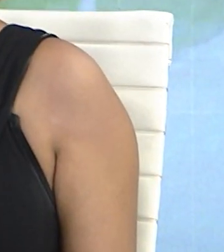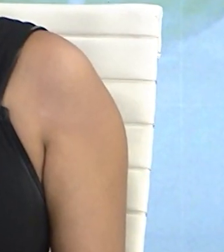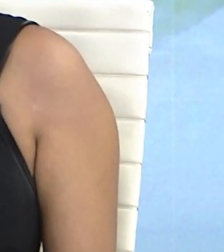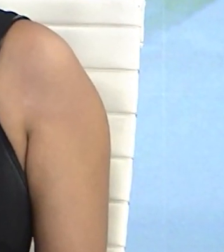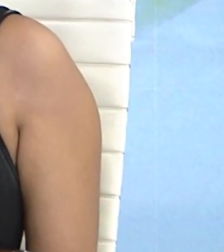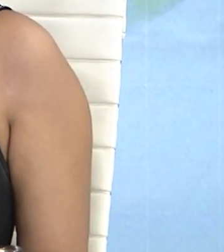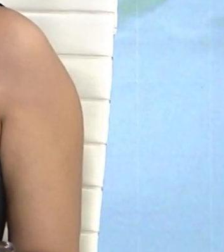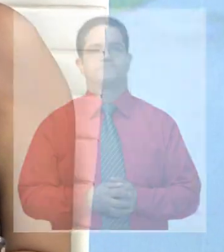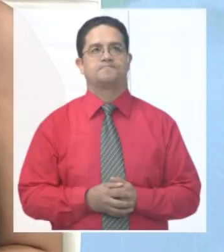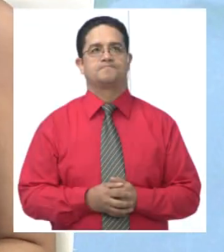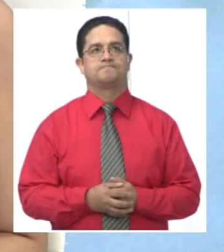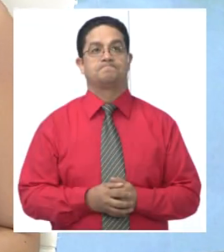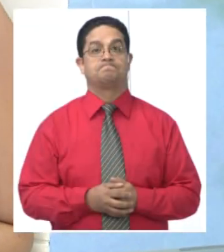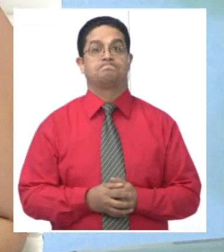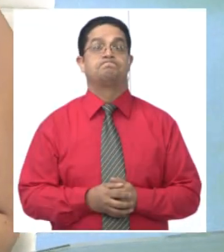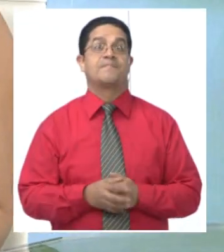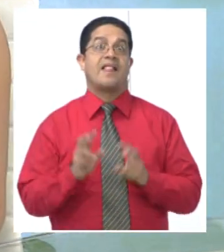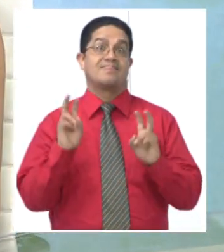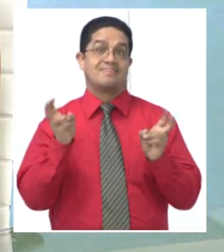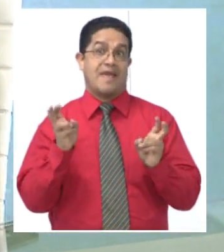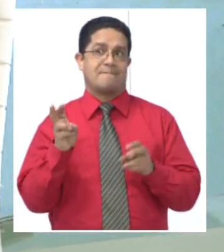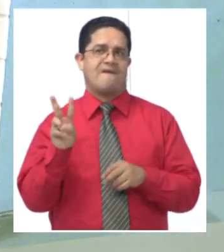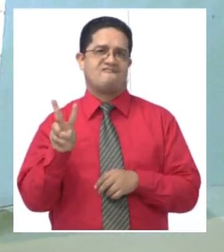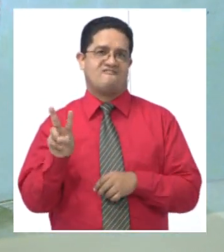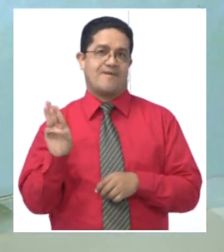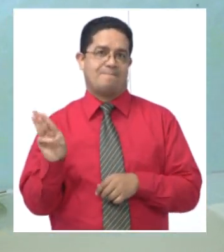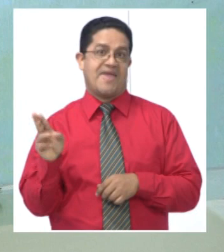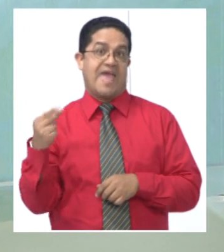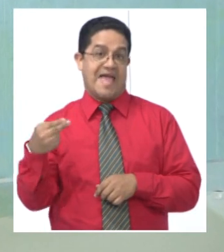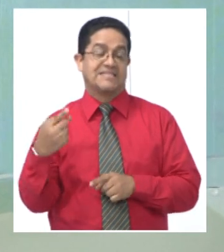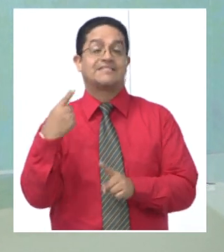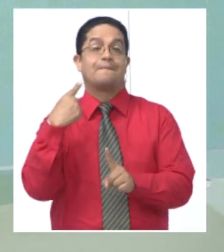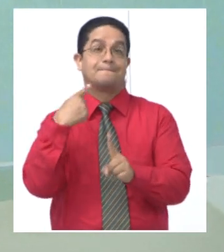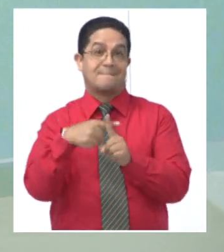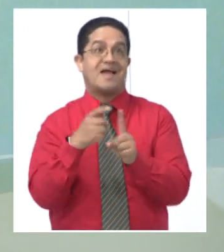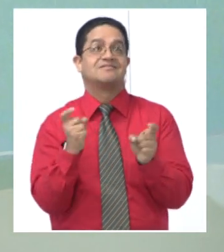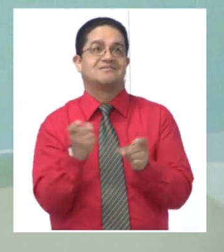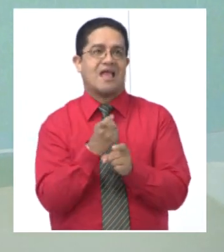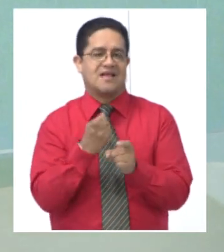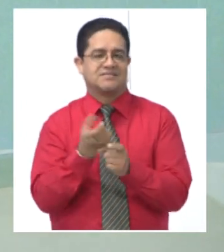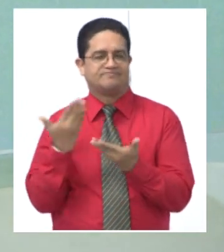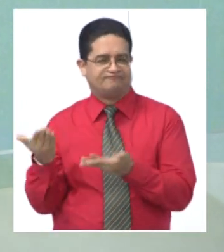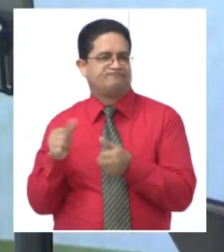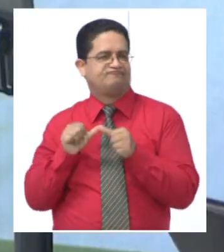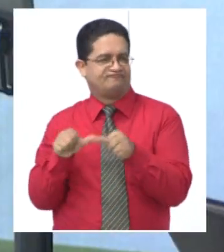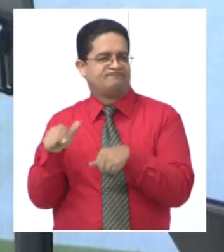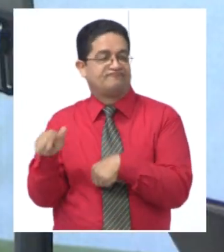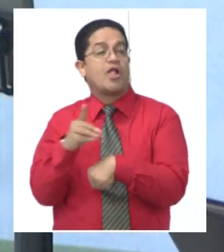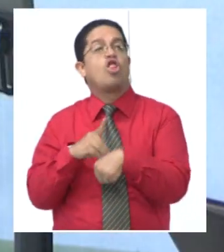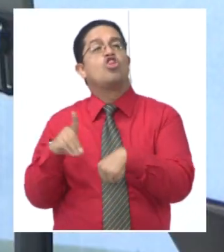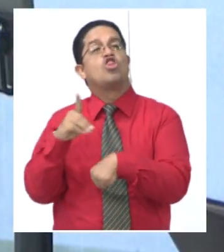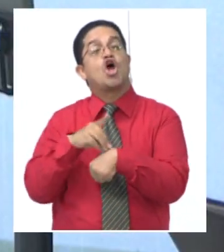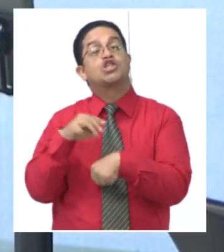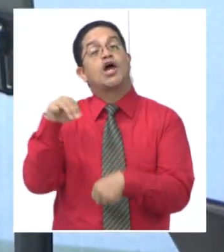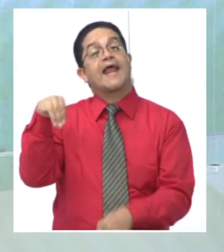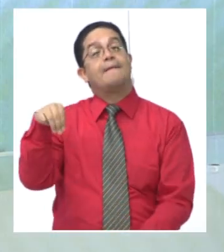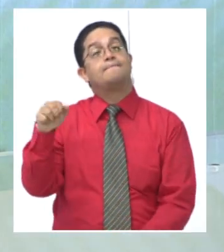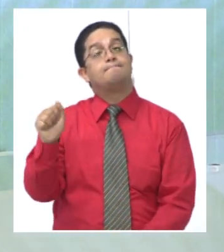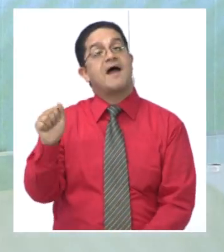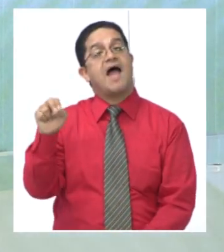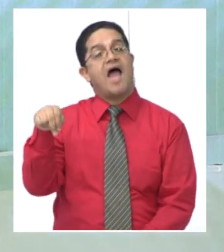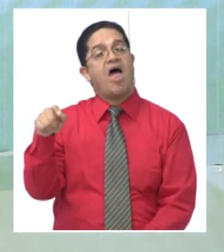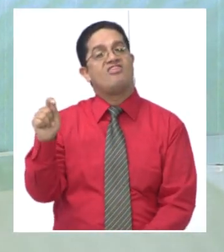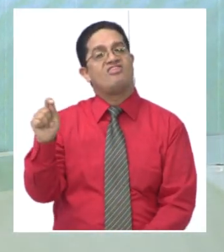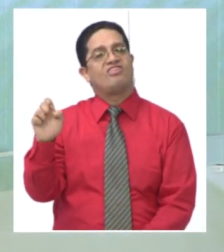Seguimos hablando sobre BPH, nos sigue acompañando la doctora Carmen Clara Mantellini, quien es ginecólogo obstetra, y por acá Roca Moreno nos dice, la vacunación